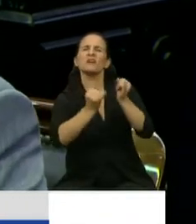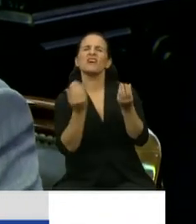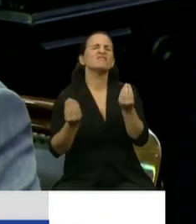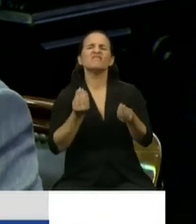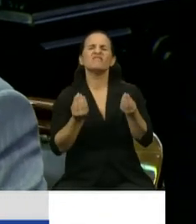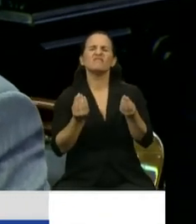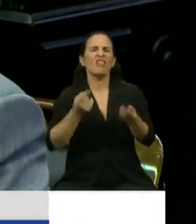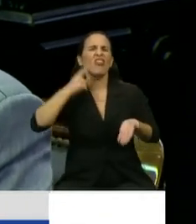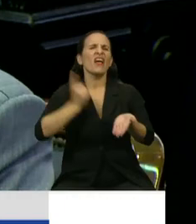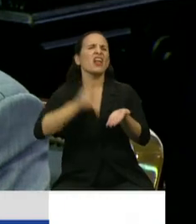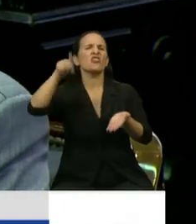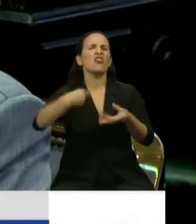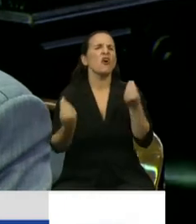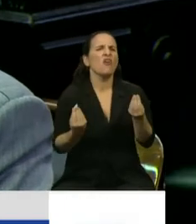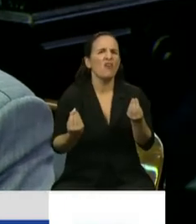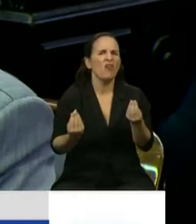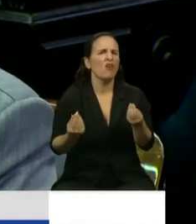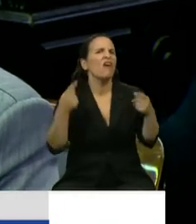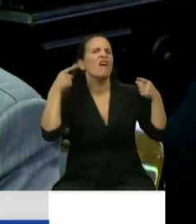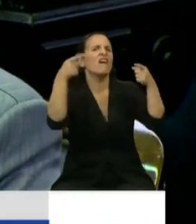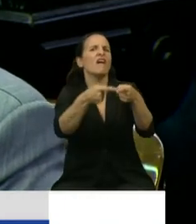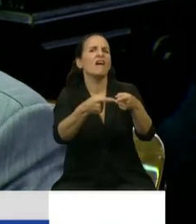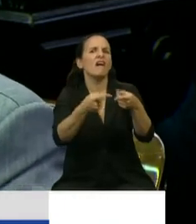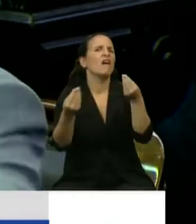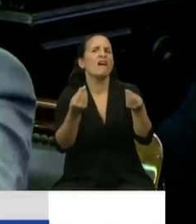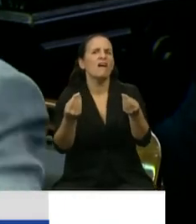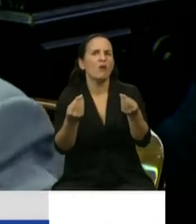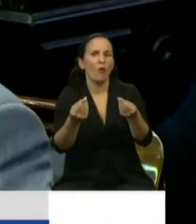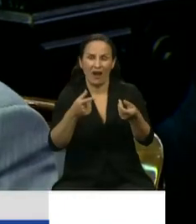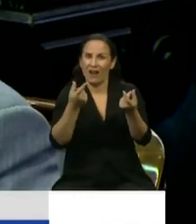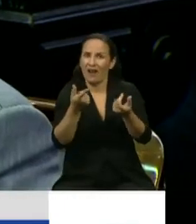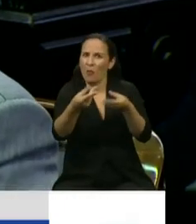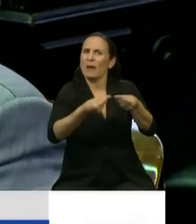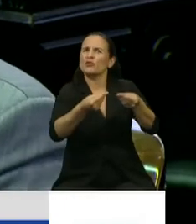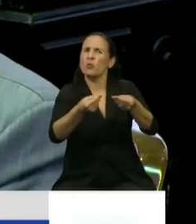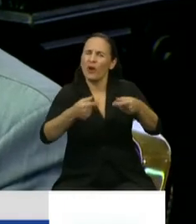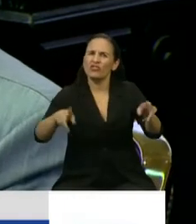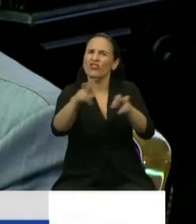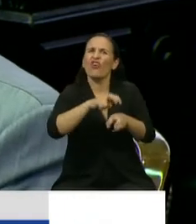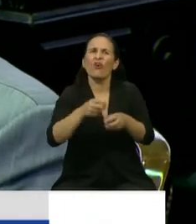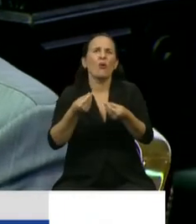porqué de ese decreto y cuál es la finalidad que tienen los recursos de todo un presupuesto que va a